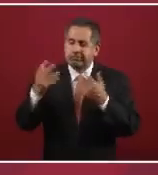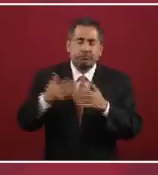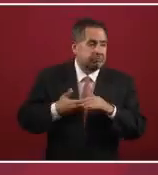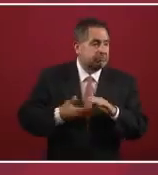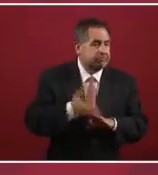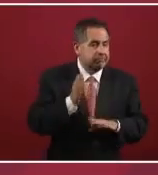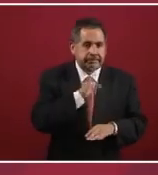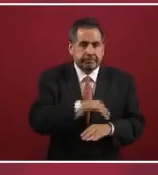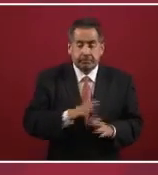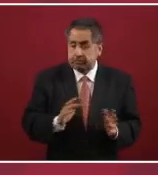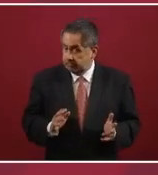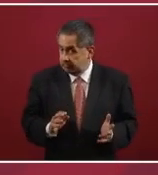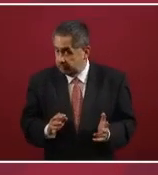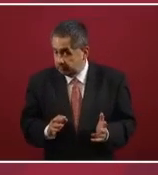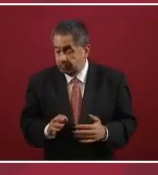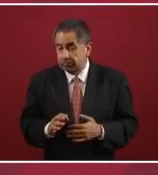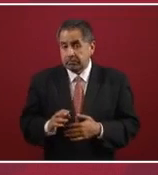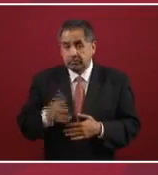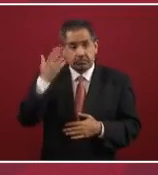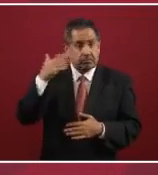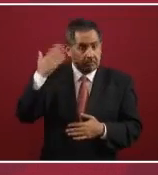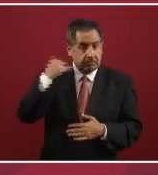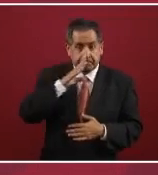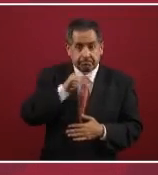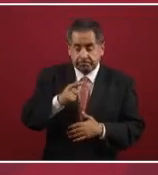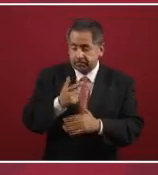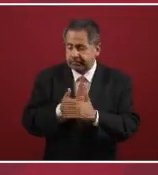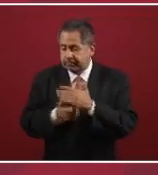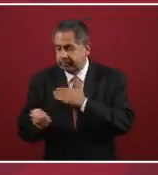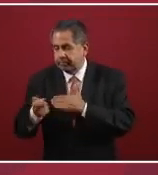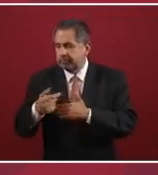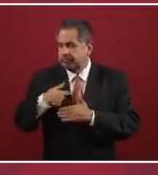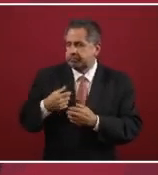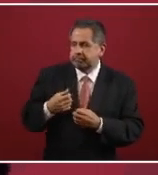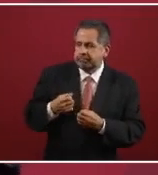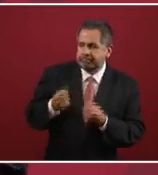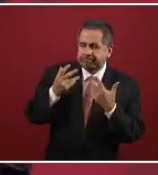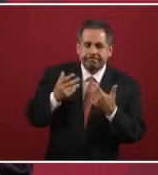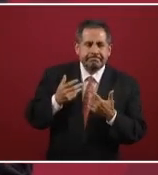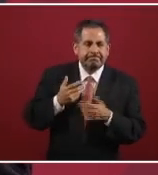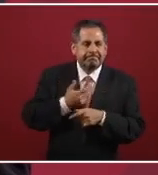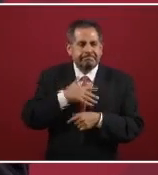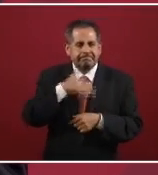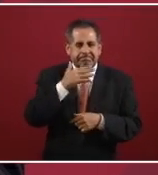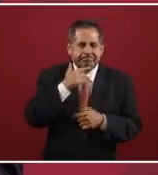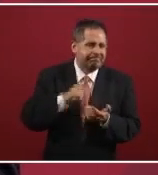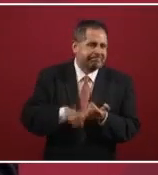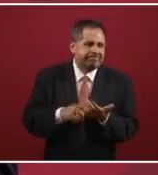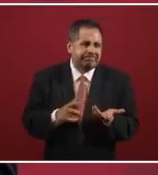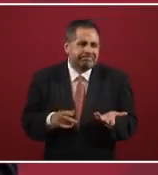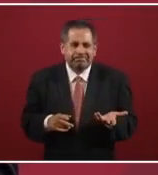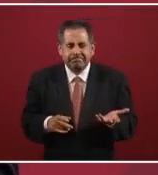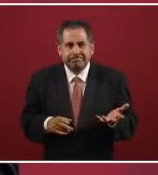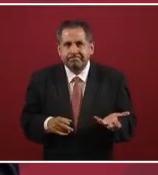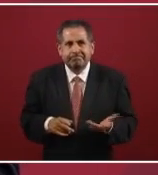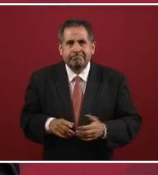para poder y llevar a cabo un trabajo